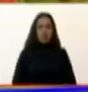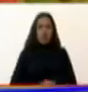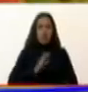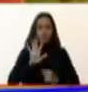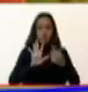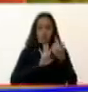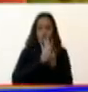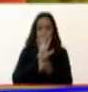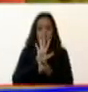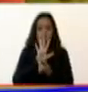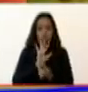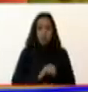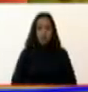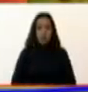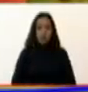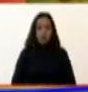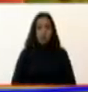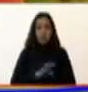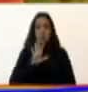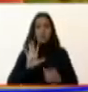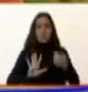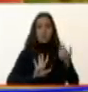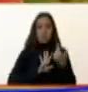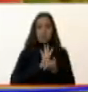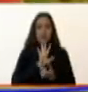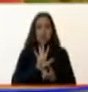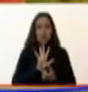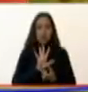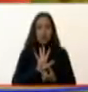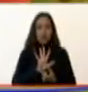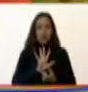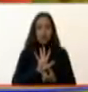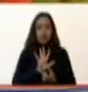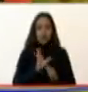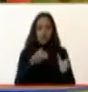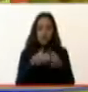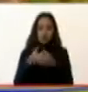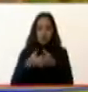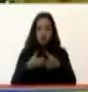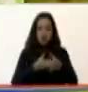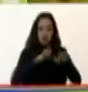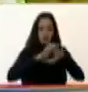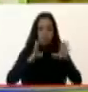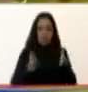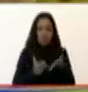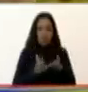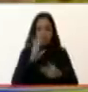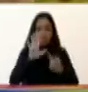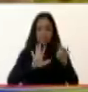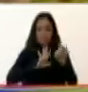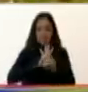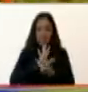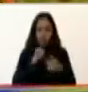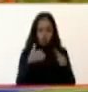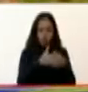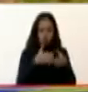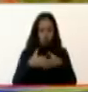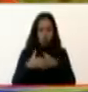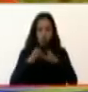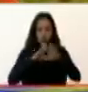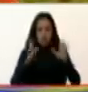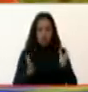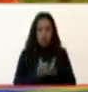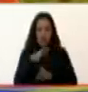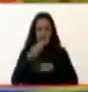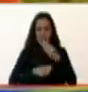cinco, apenas cinco oligopolios mundiales. Piensen esto, estos cinco oligopolios mundiales